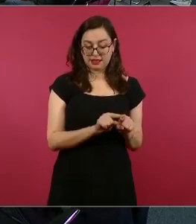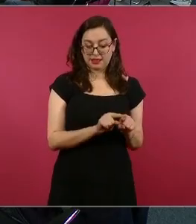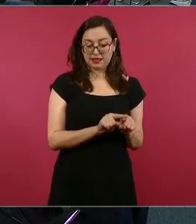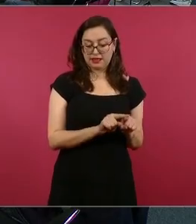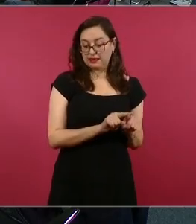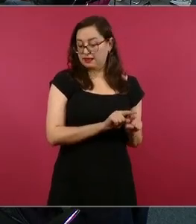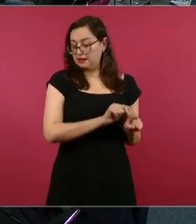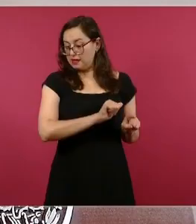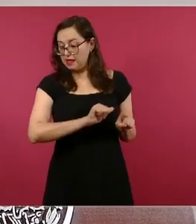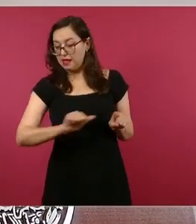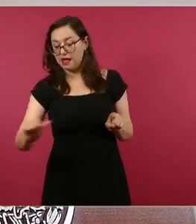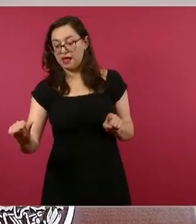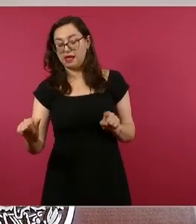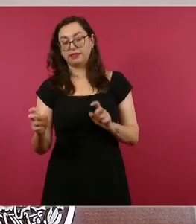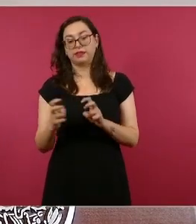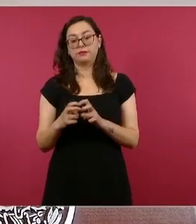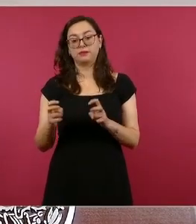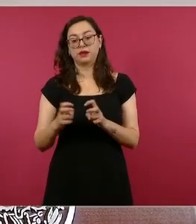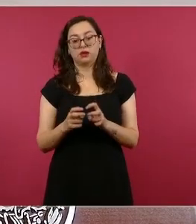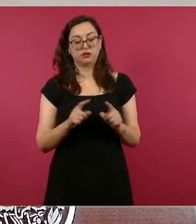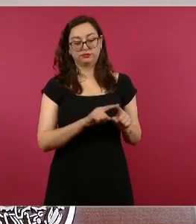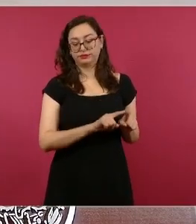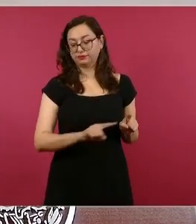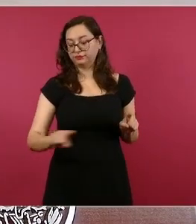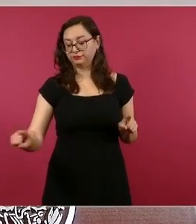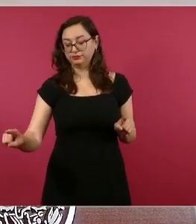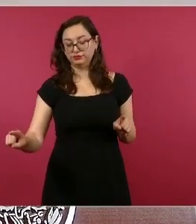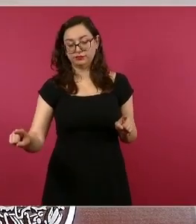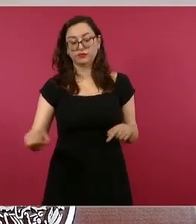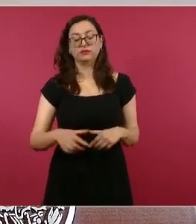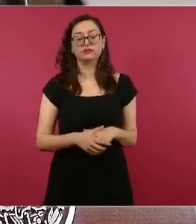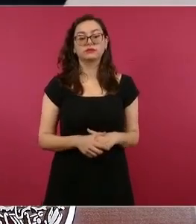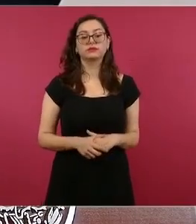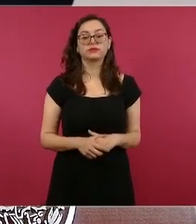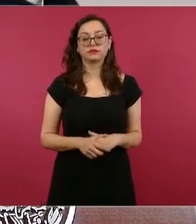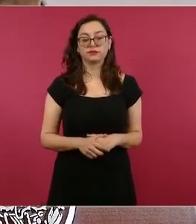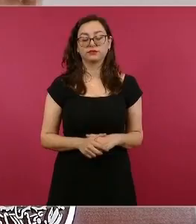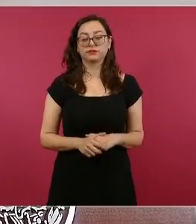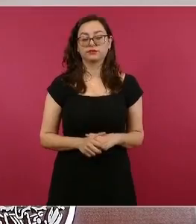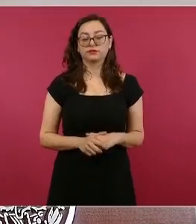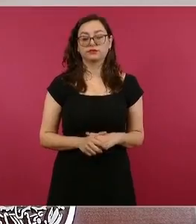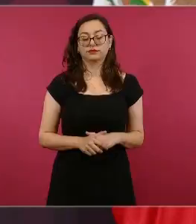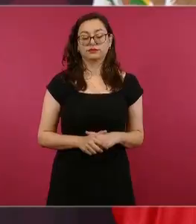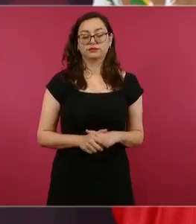se puede ir hasta Tampico, en una carretera